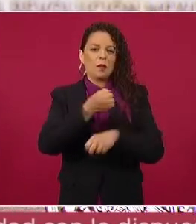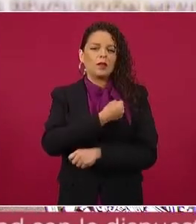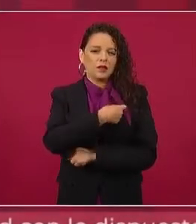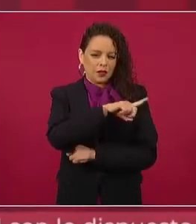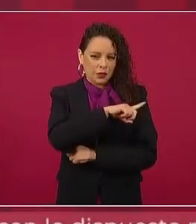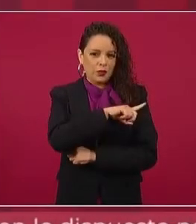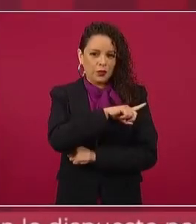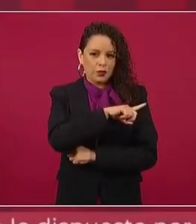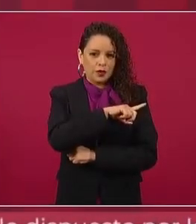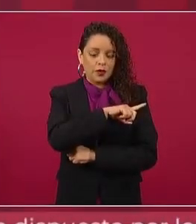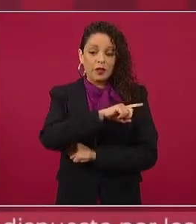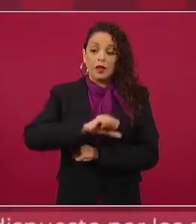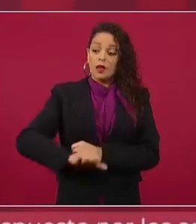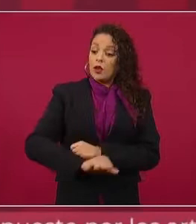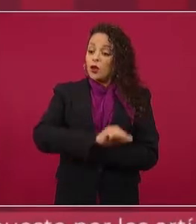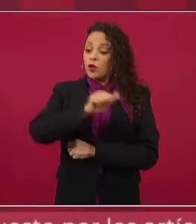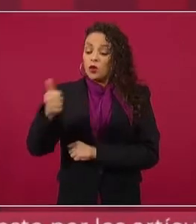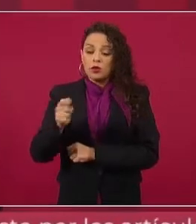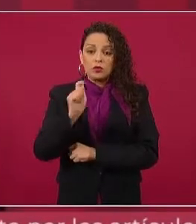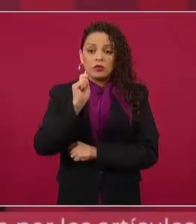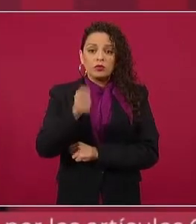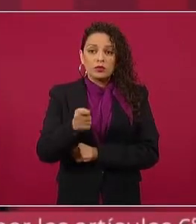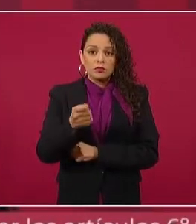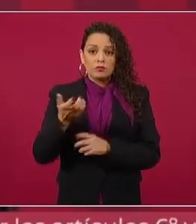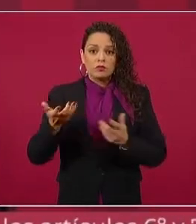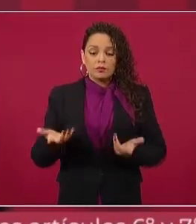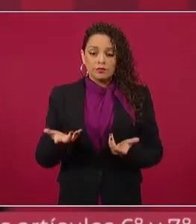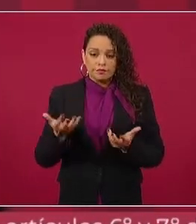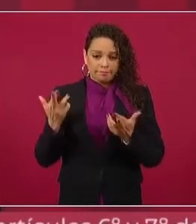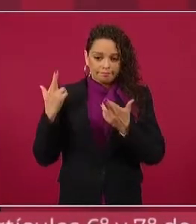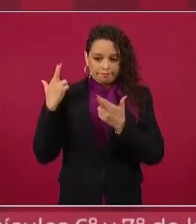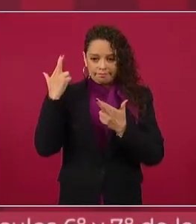Se está trabajando en el análisis